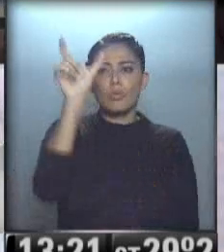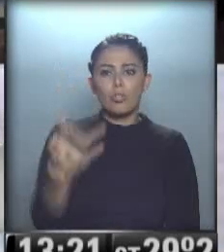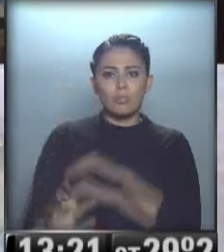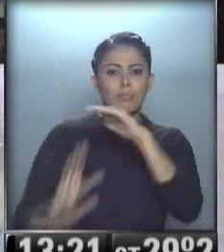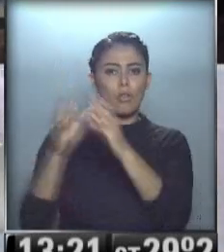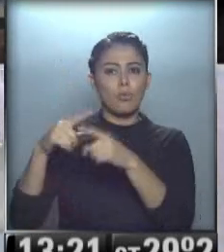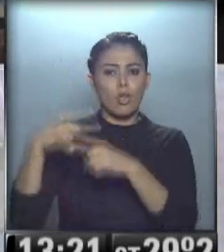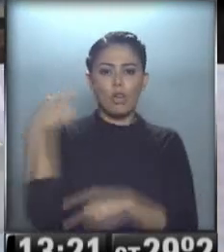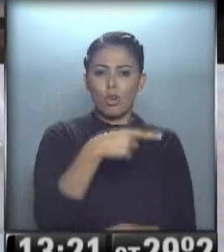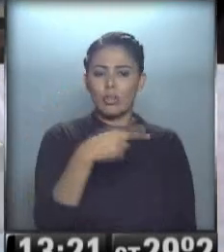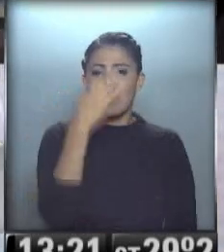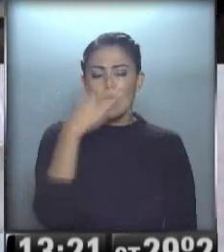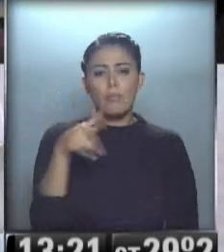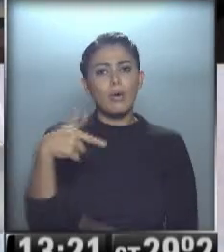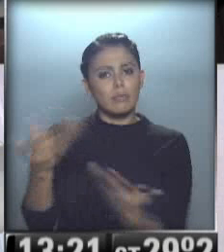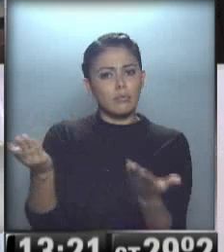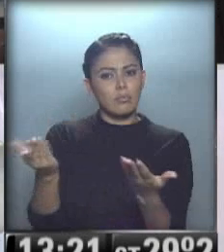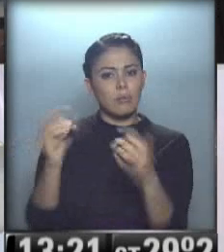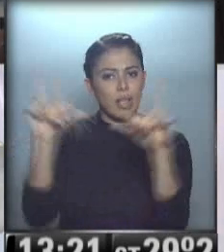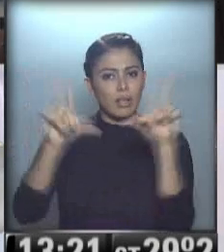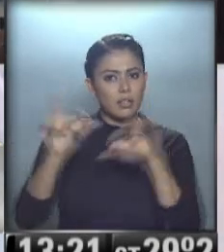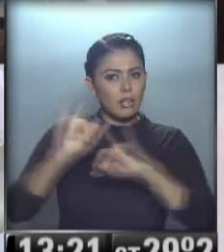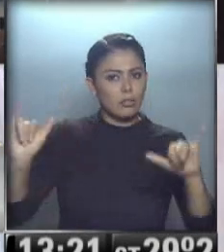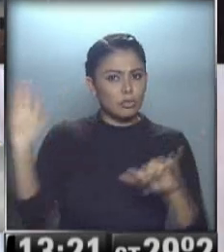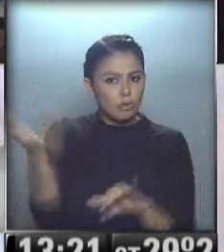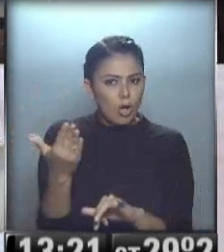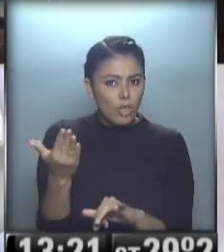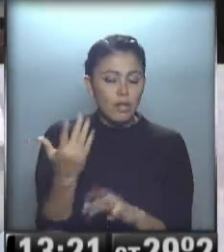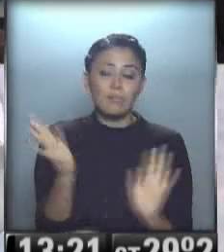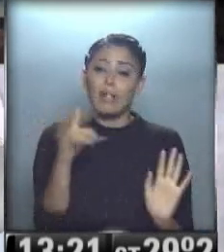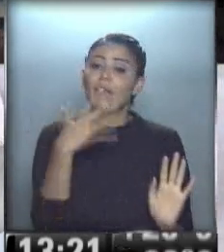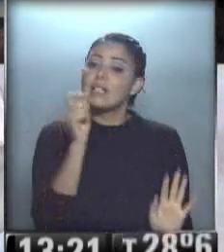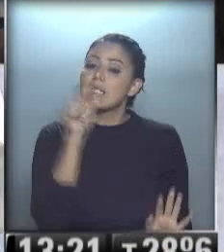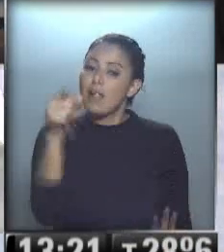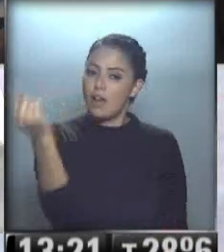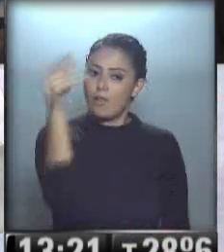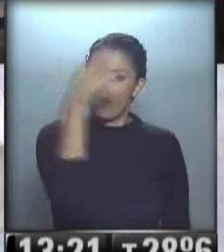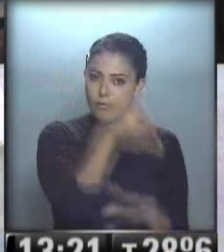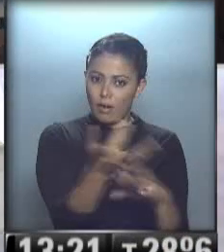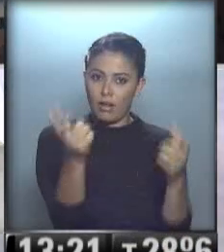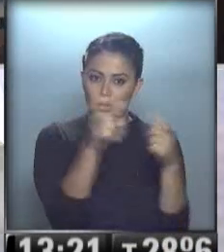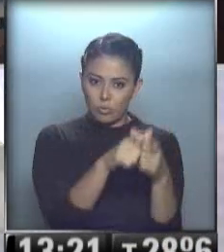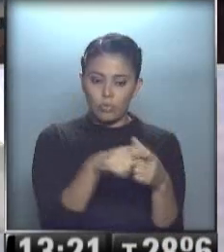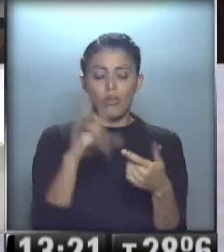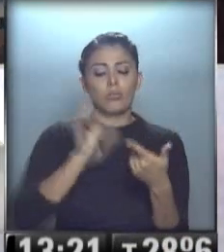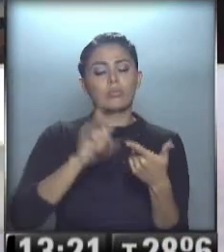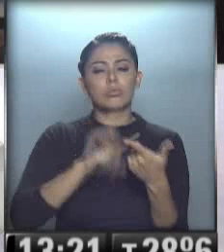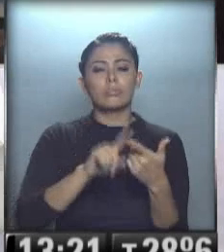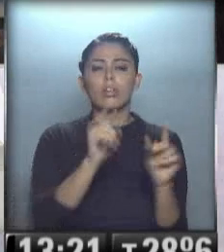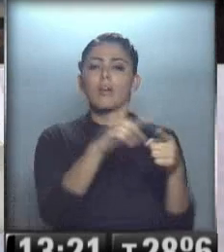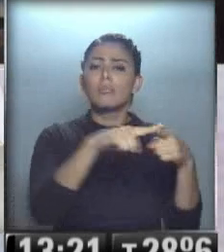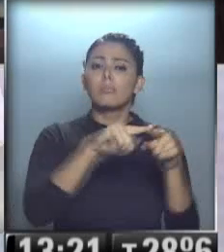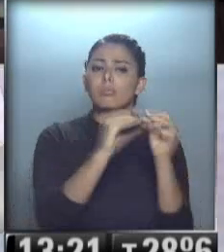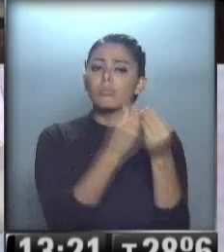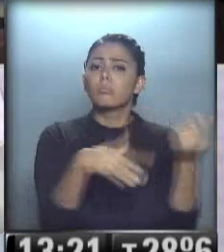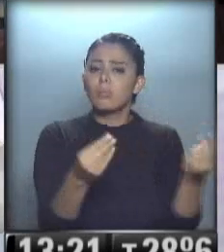oposición y después le ceda La Cadena Nacional hay que ver en primer lugar Si efectivamente capriles va a la reunión después Cuál es el resultado de la reunión Y